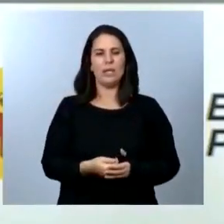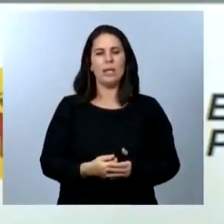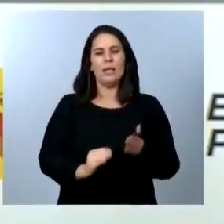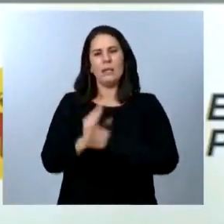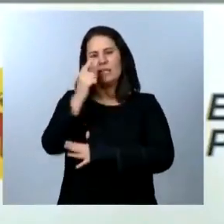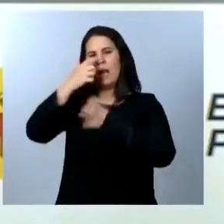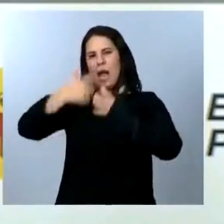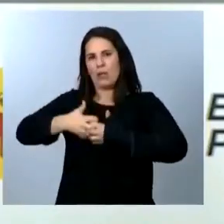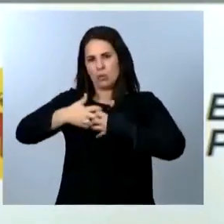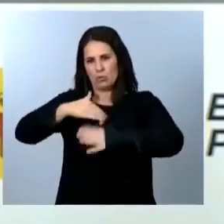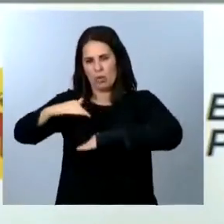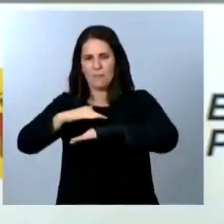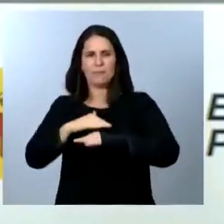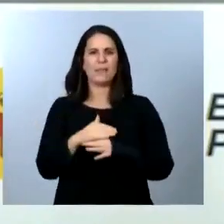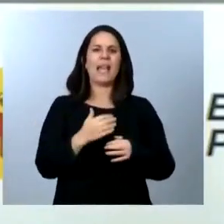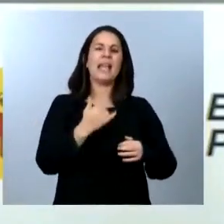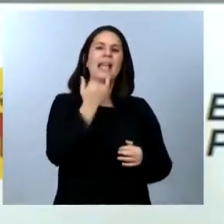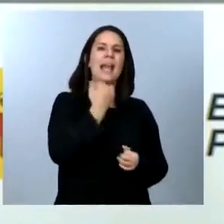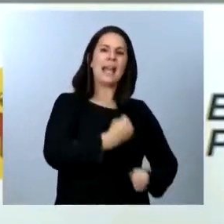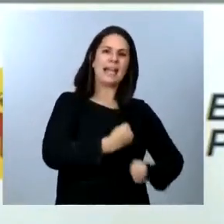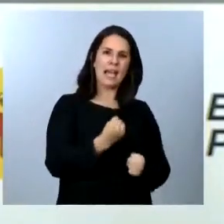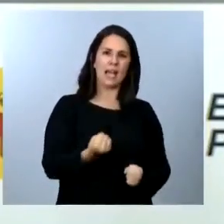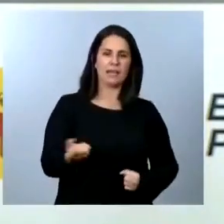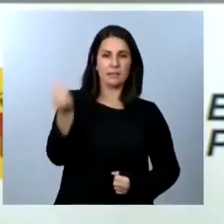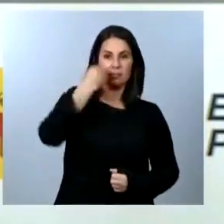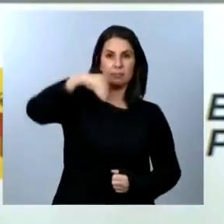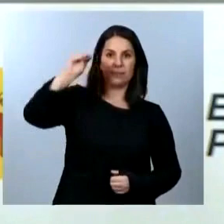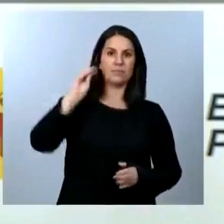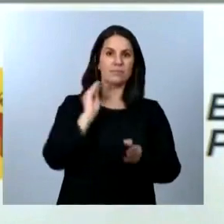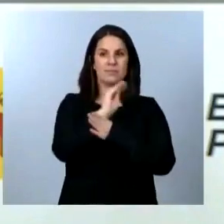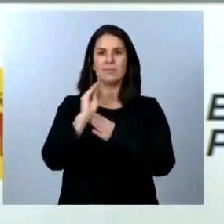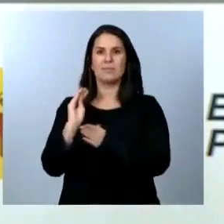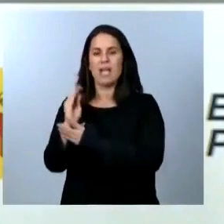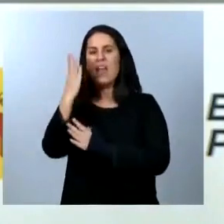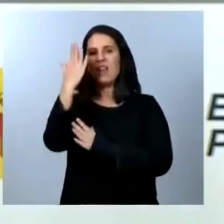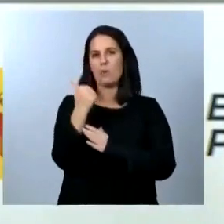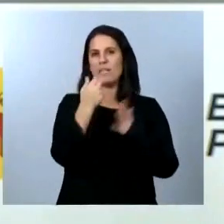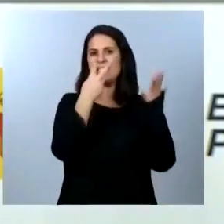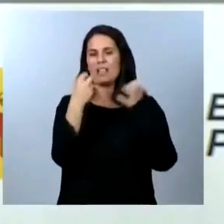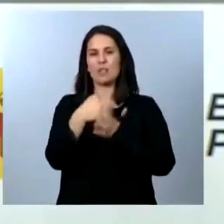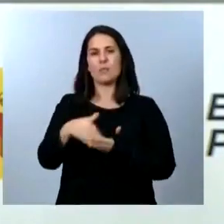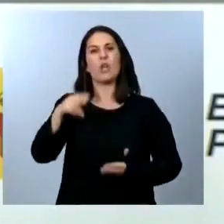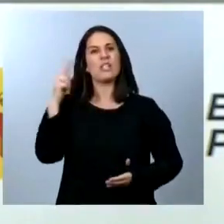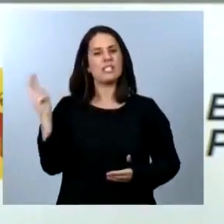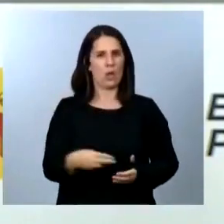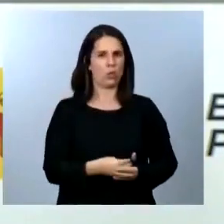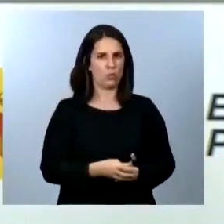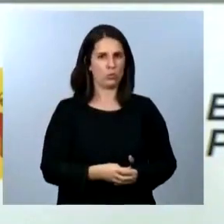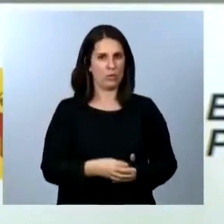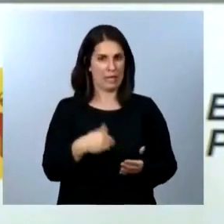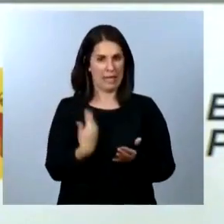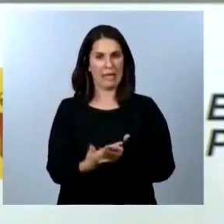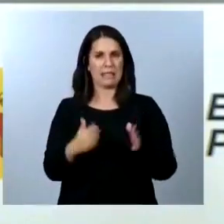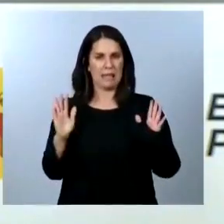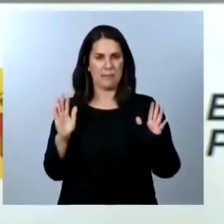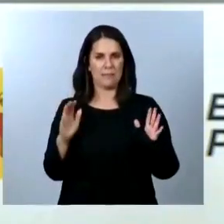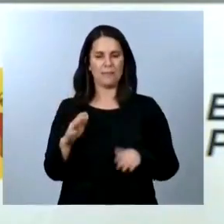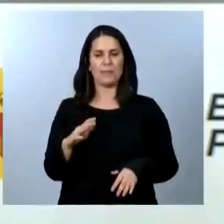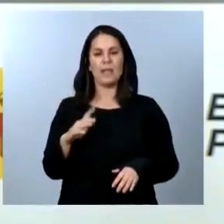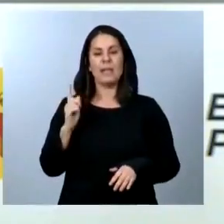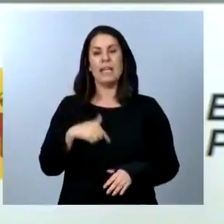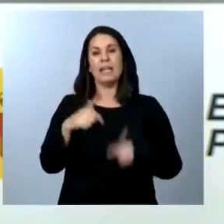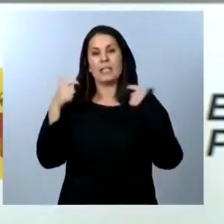energía, se van a incrementar en casi 5.700 millones de euros. Y las ayudas a sectores que, desgraciadamente, se están viendo